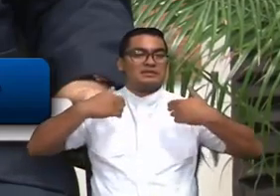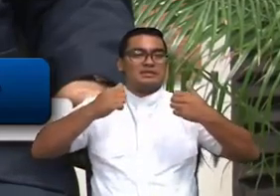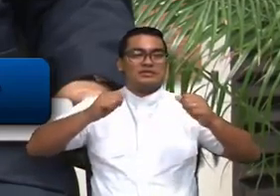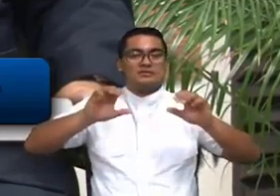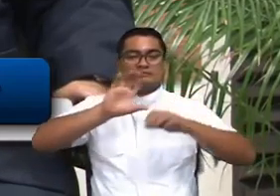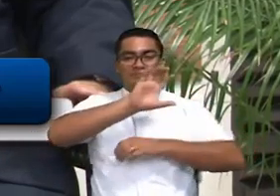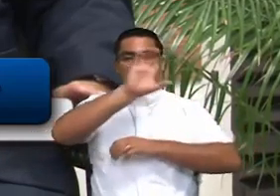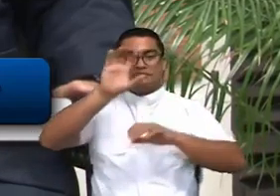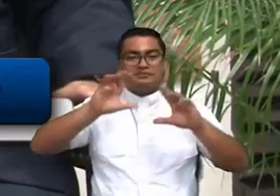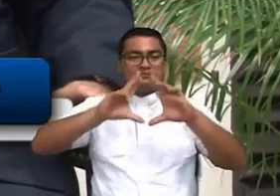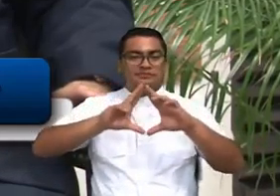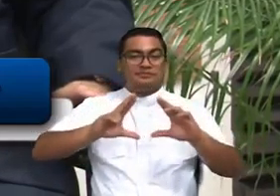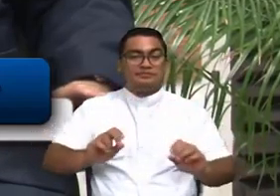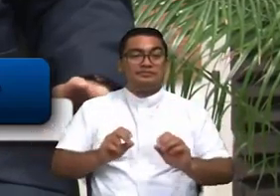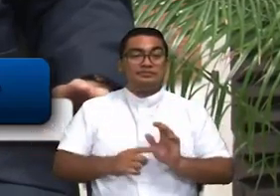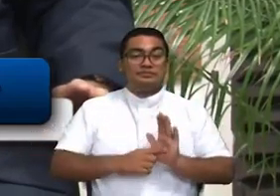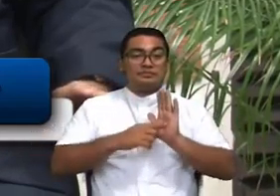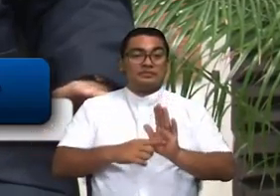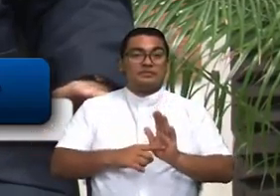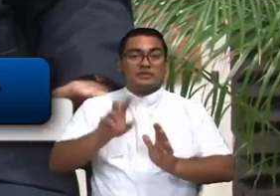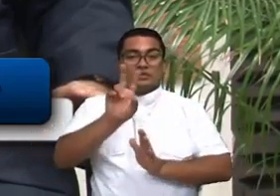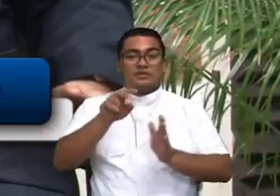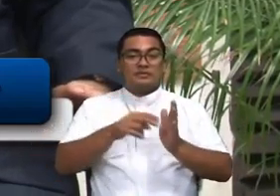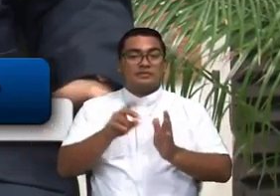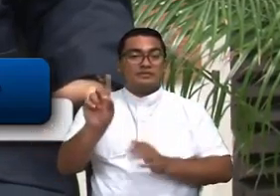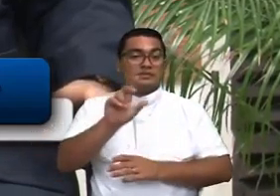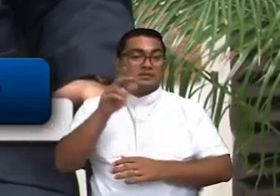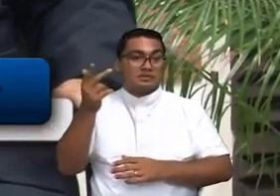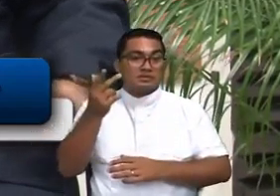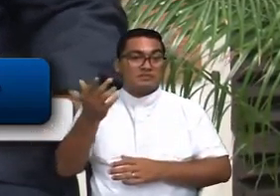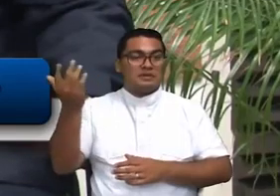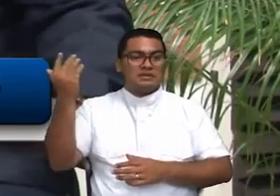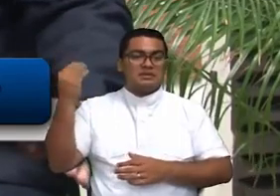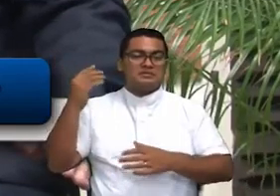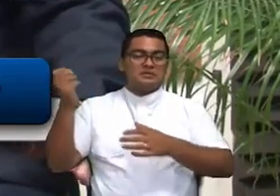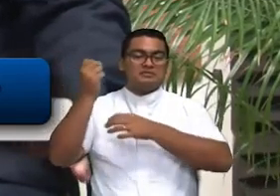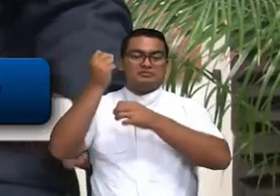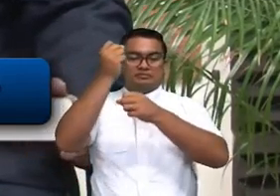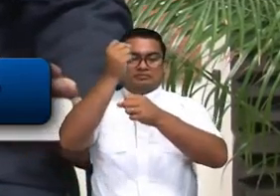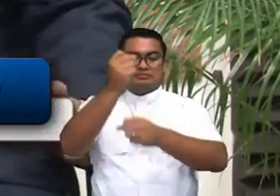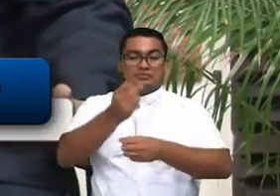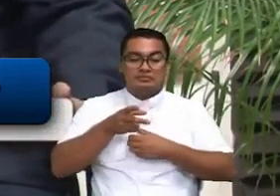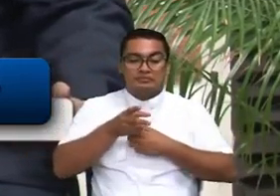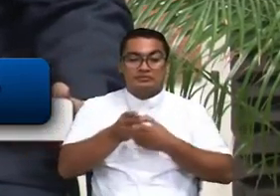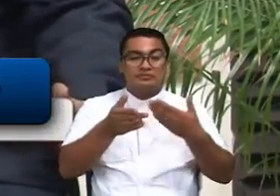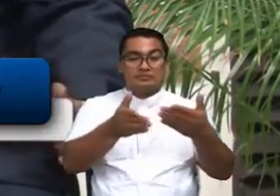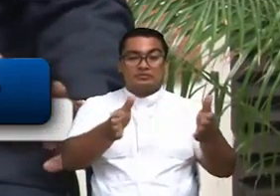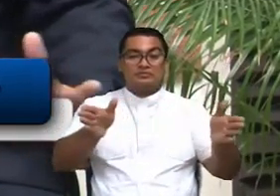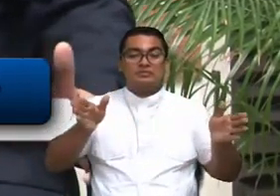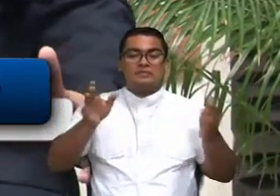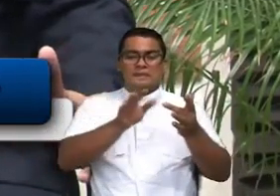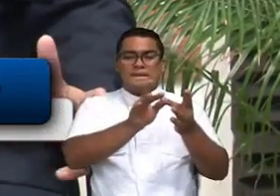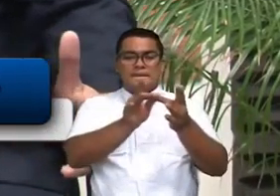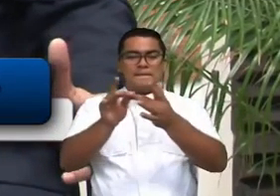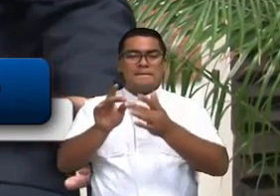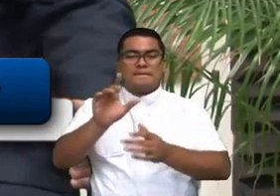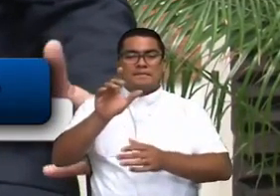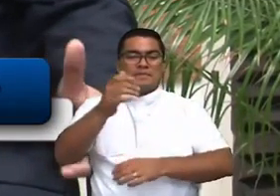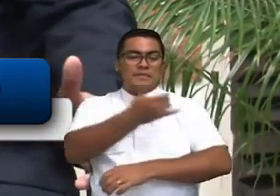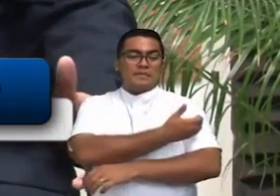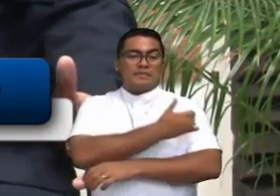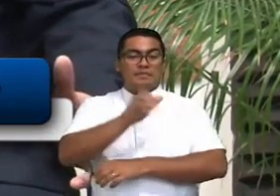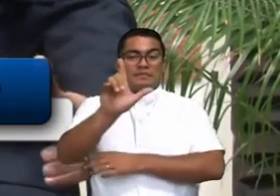país. Por ejemplo, en el 2018 fue que se inauguró el Centro de Alta Tecnología en el Hospital Lenín Fonseca, el cual